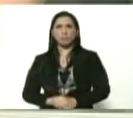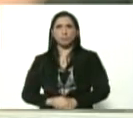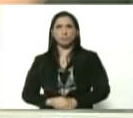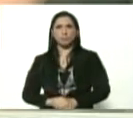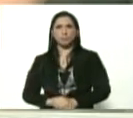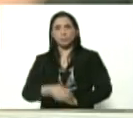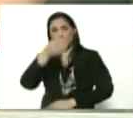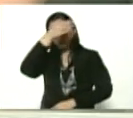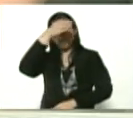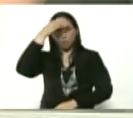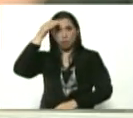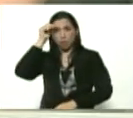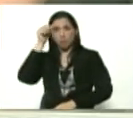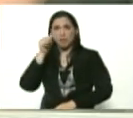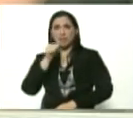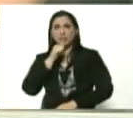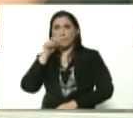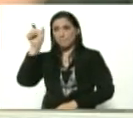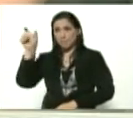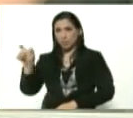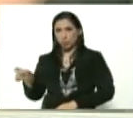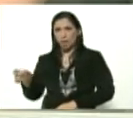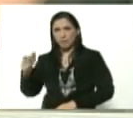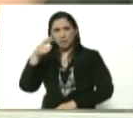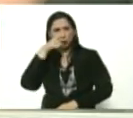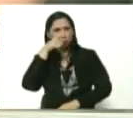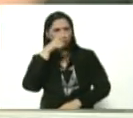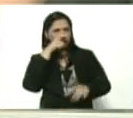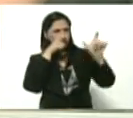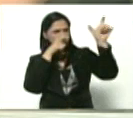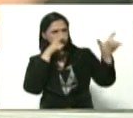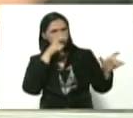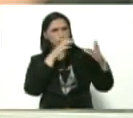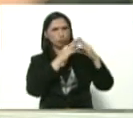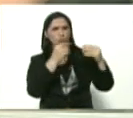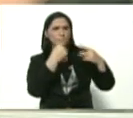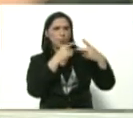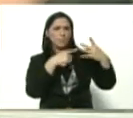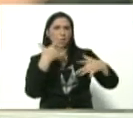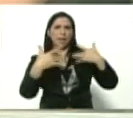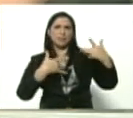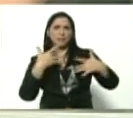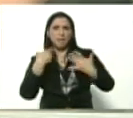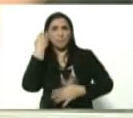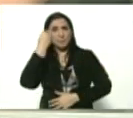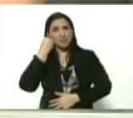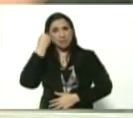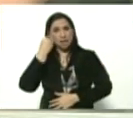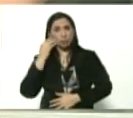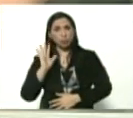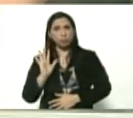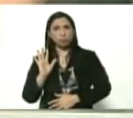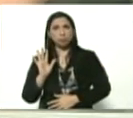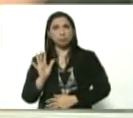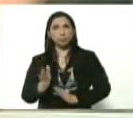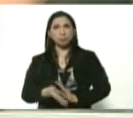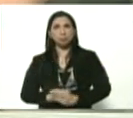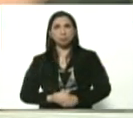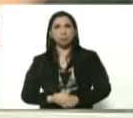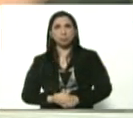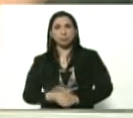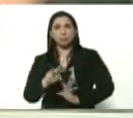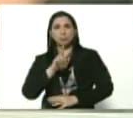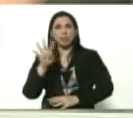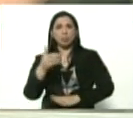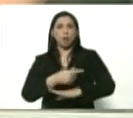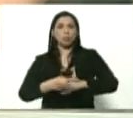y Donald Trump, quien personalmente supervisó todos estos eventos, creyendo que